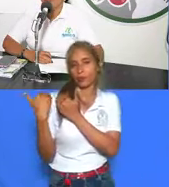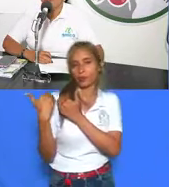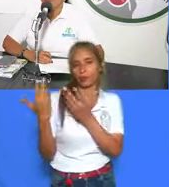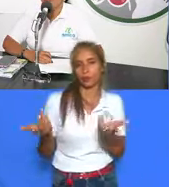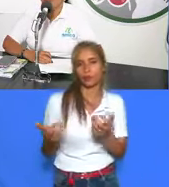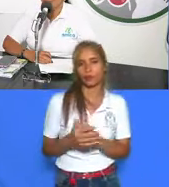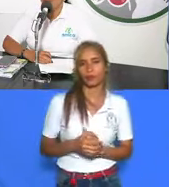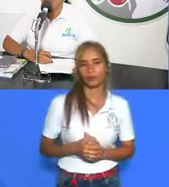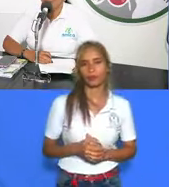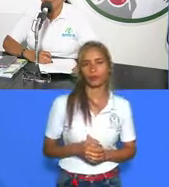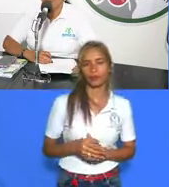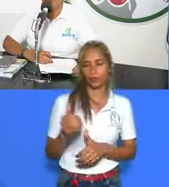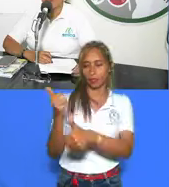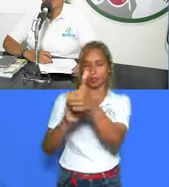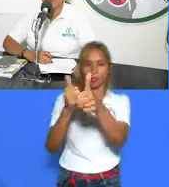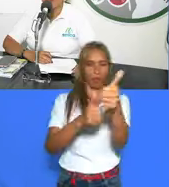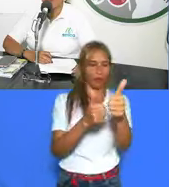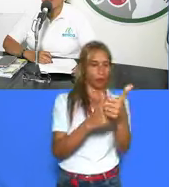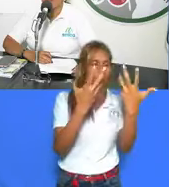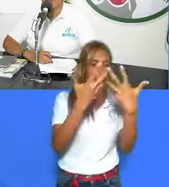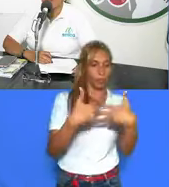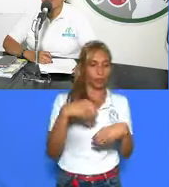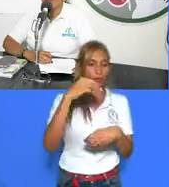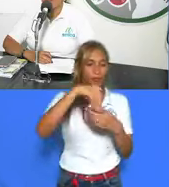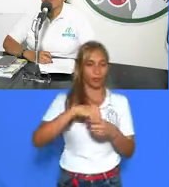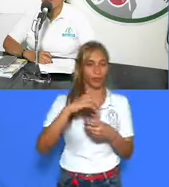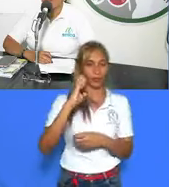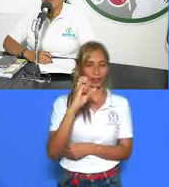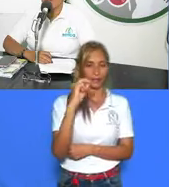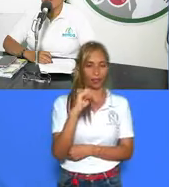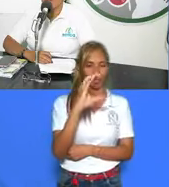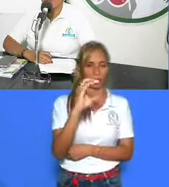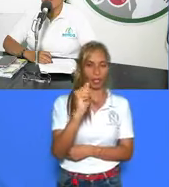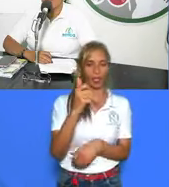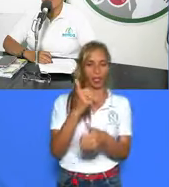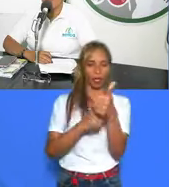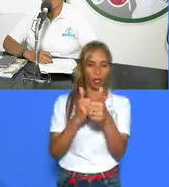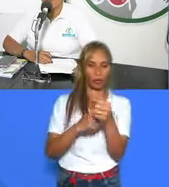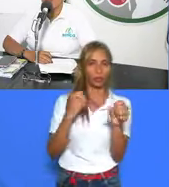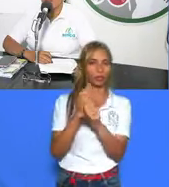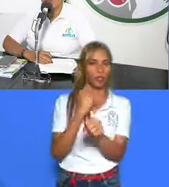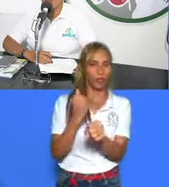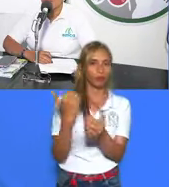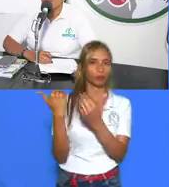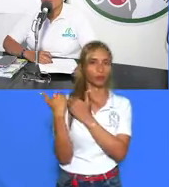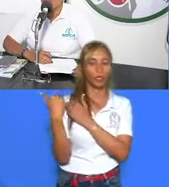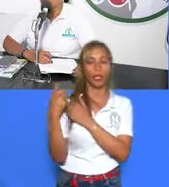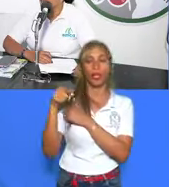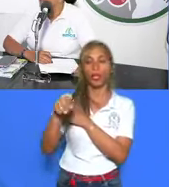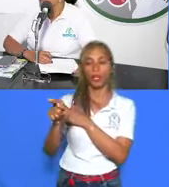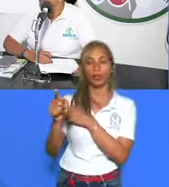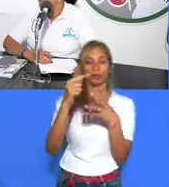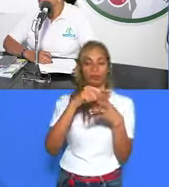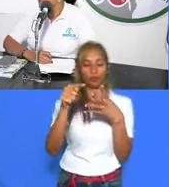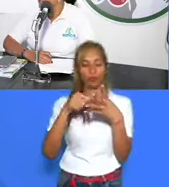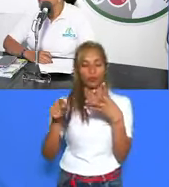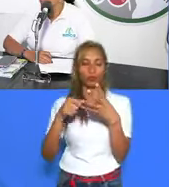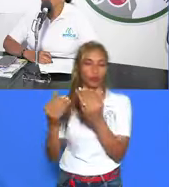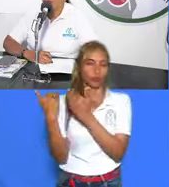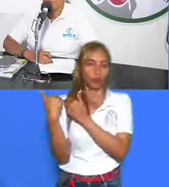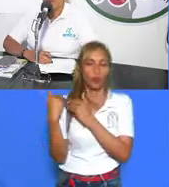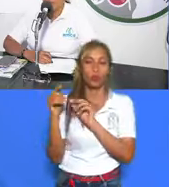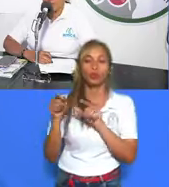uno de nosotros dentro de ENCA tenemos nuestras funciones, la función de ellos está clara que es esa, así que es súper importante también como esa